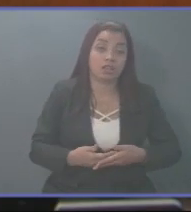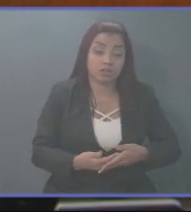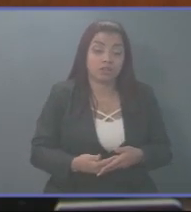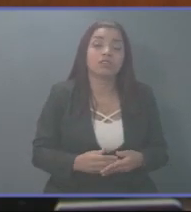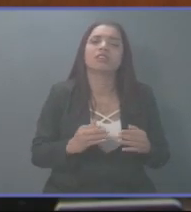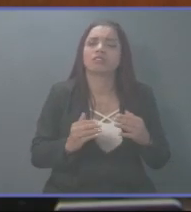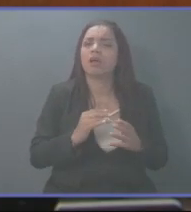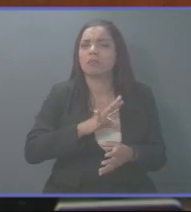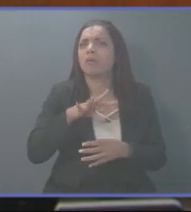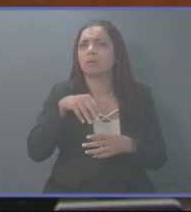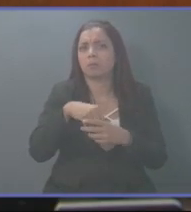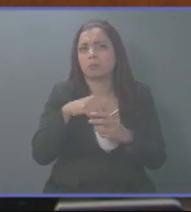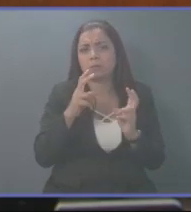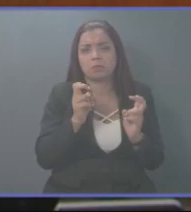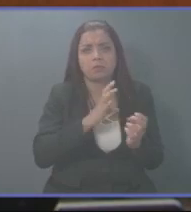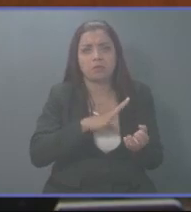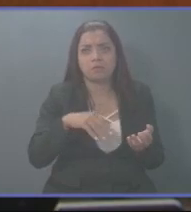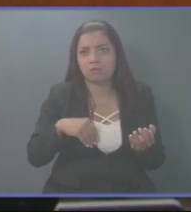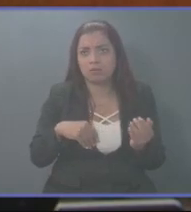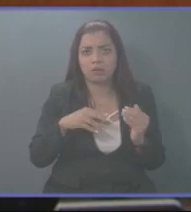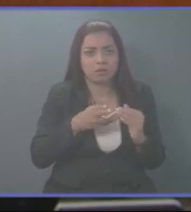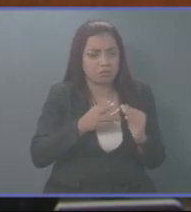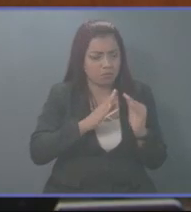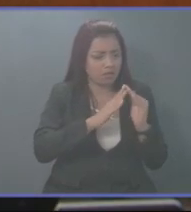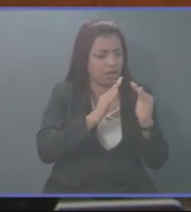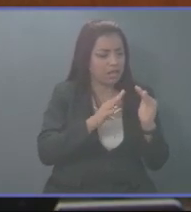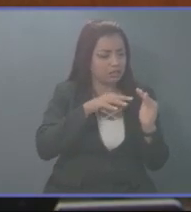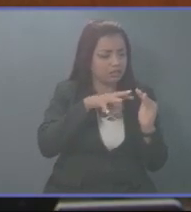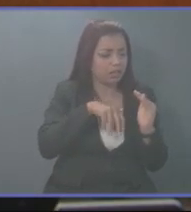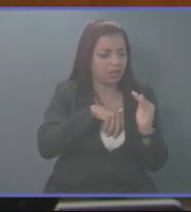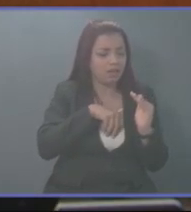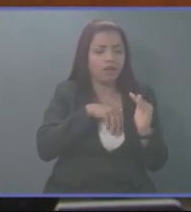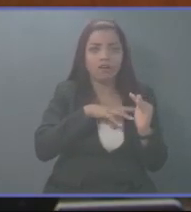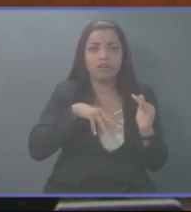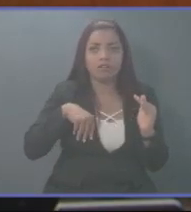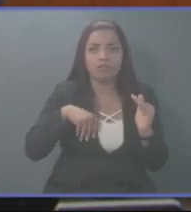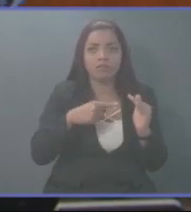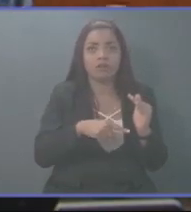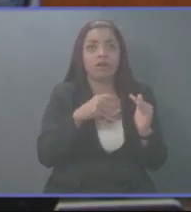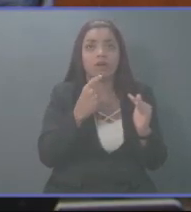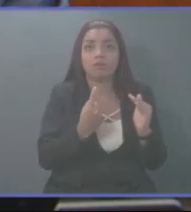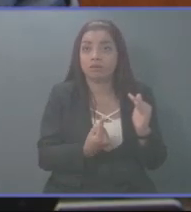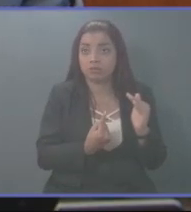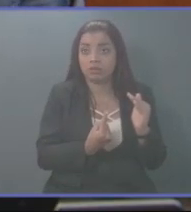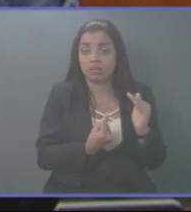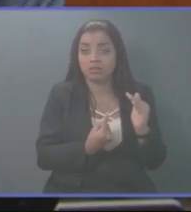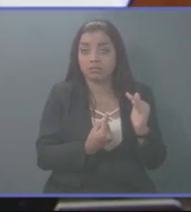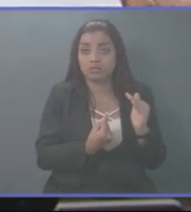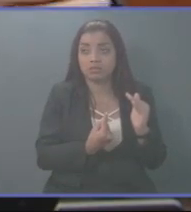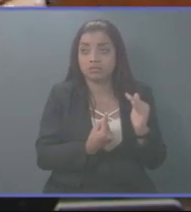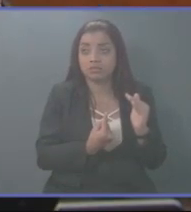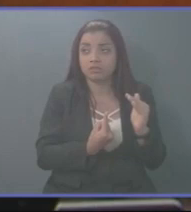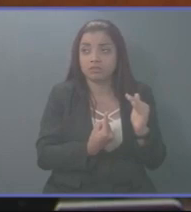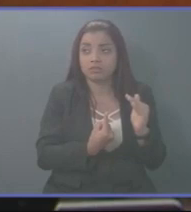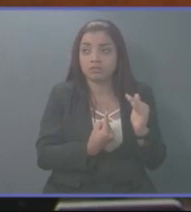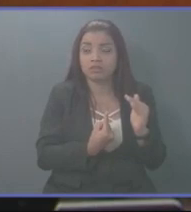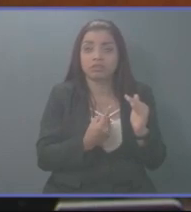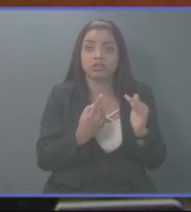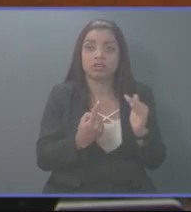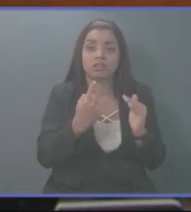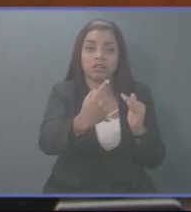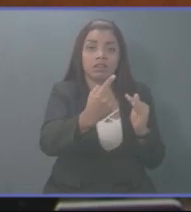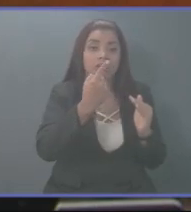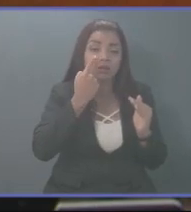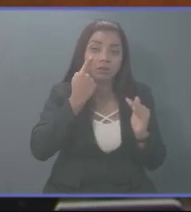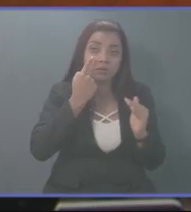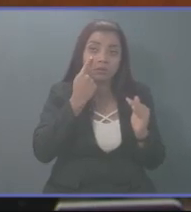familiar otros parientes que habiten en el mismo hogar, así como los intérpretes y